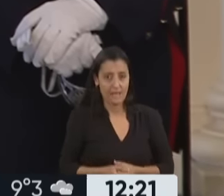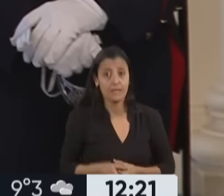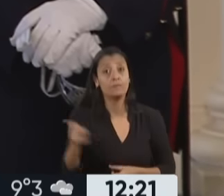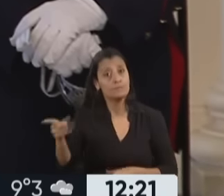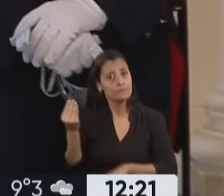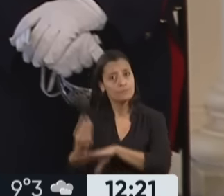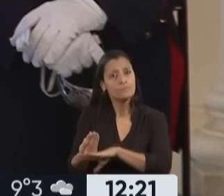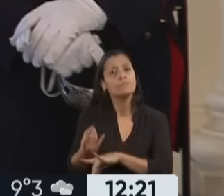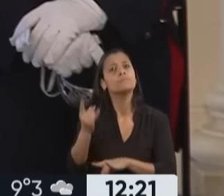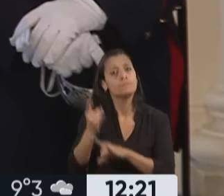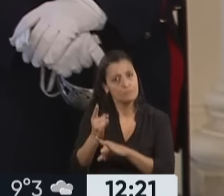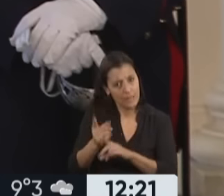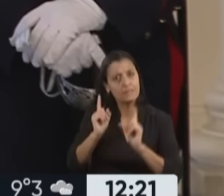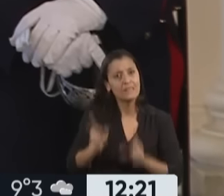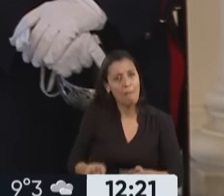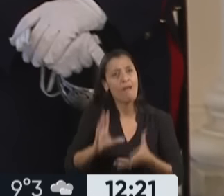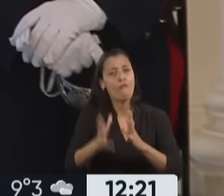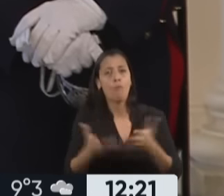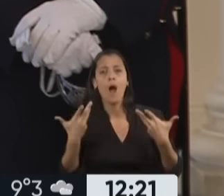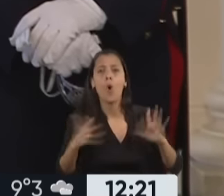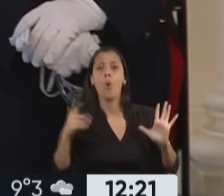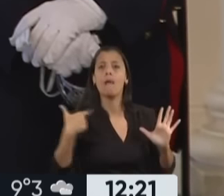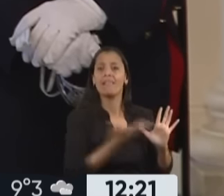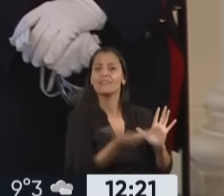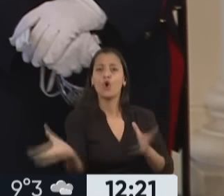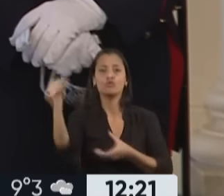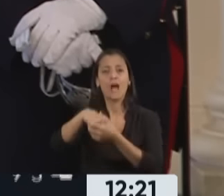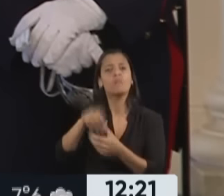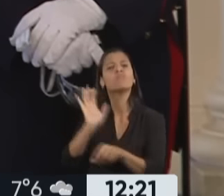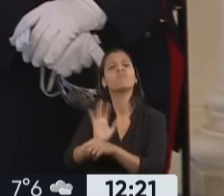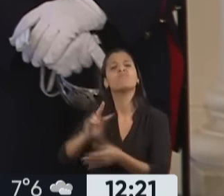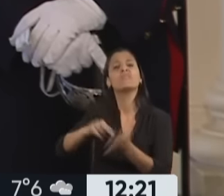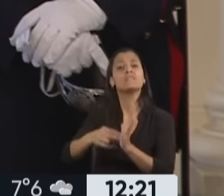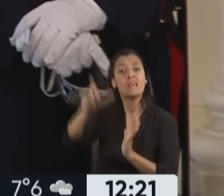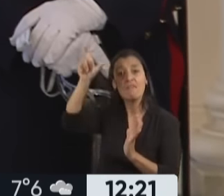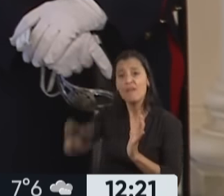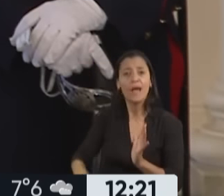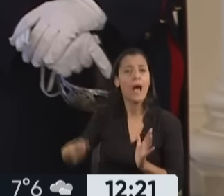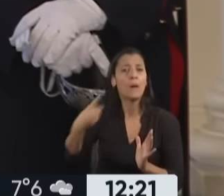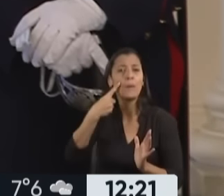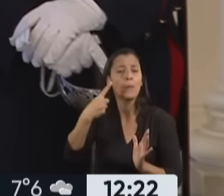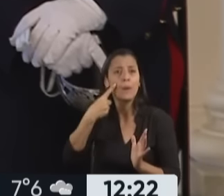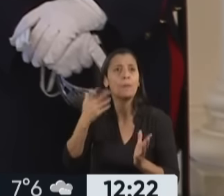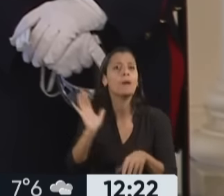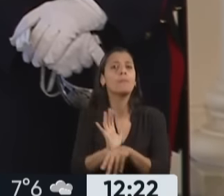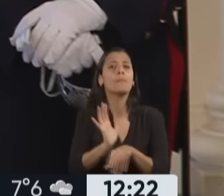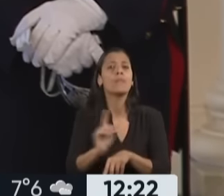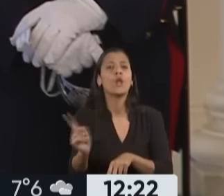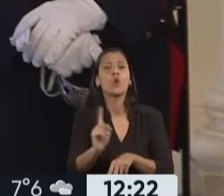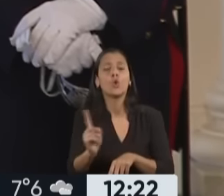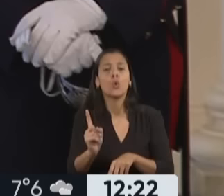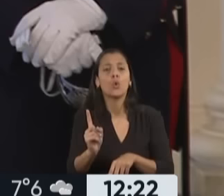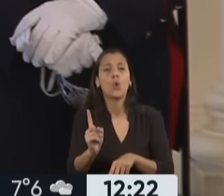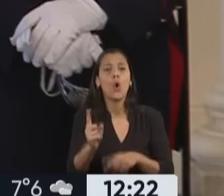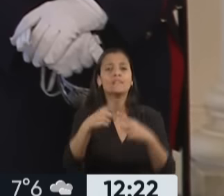ejercía la humildad social, lo que significa vivir en la deliberación, no en lo